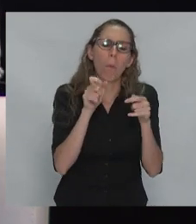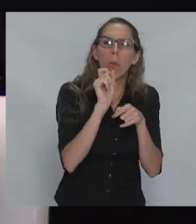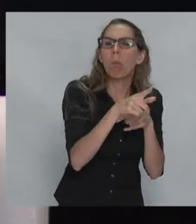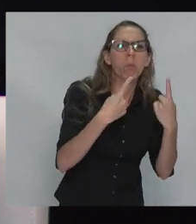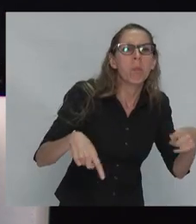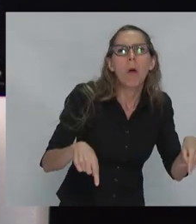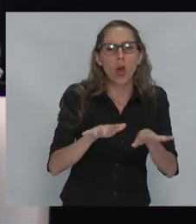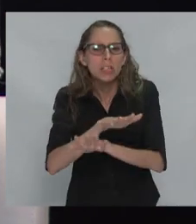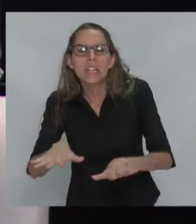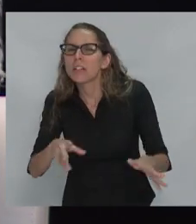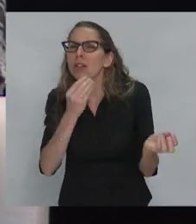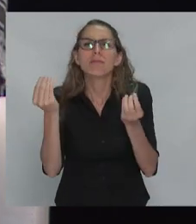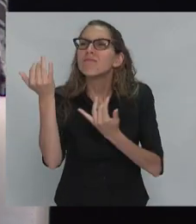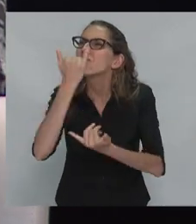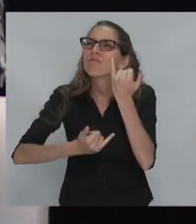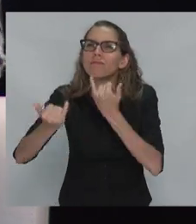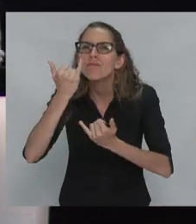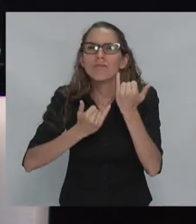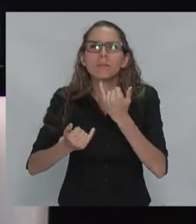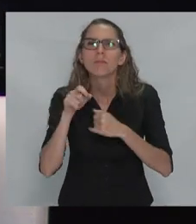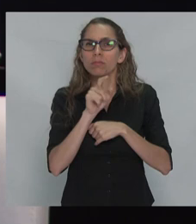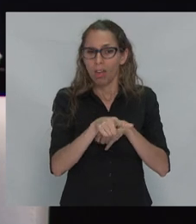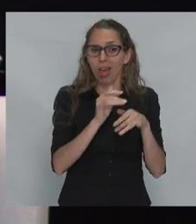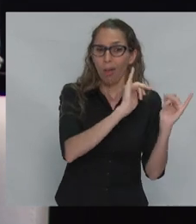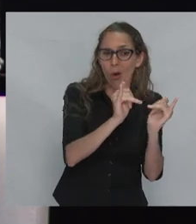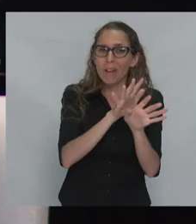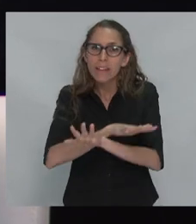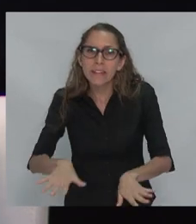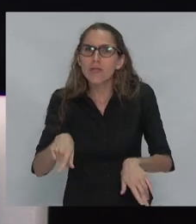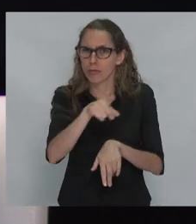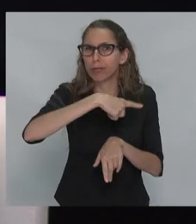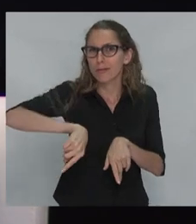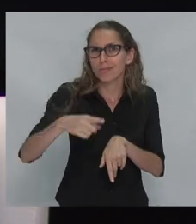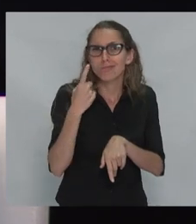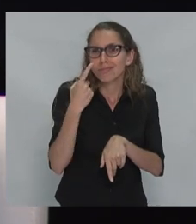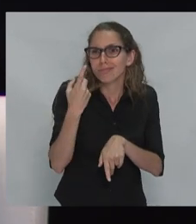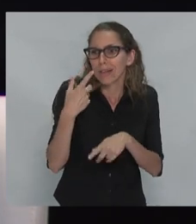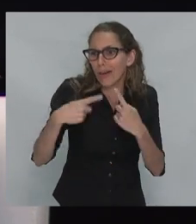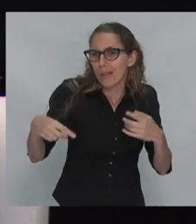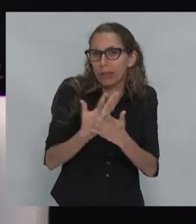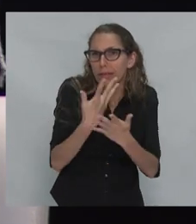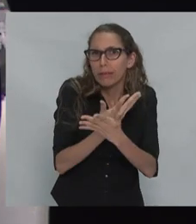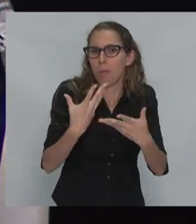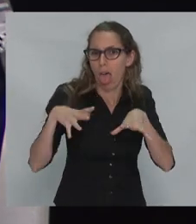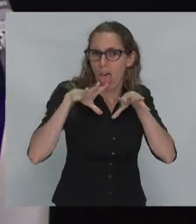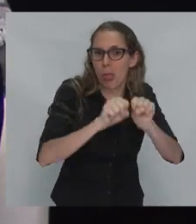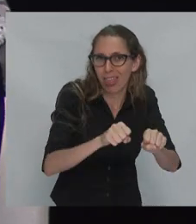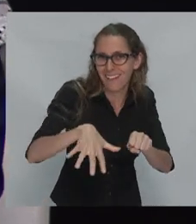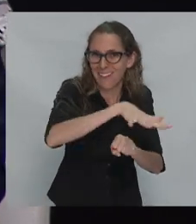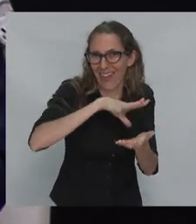jóvenes como niños, que viven las consecuencias de la ocupación.